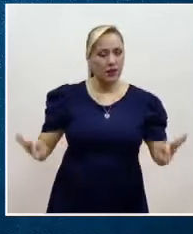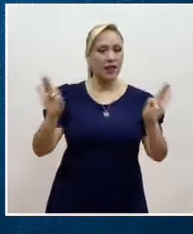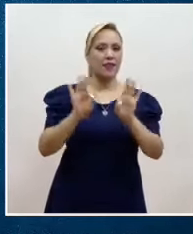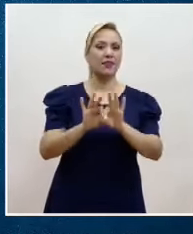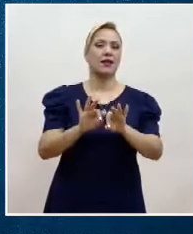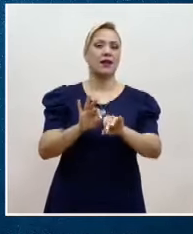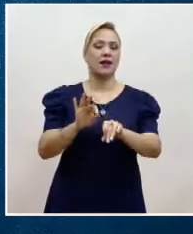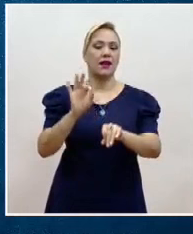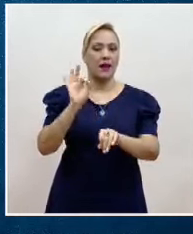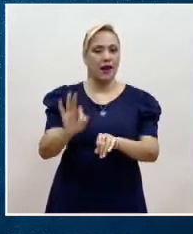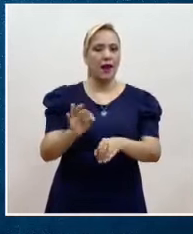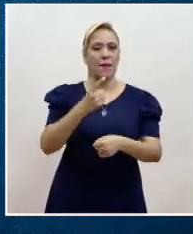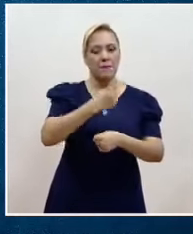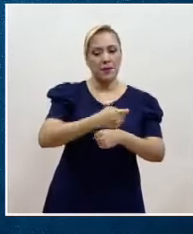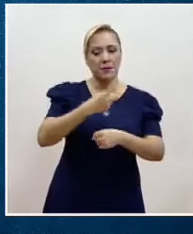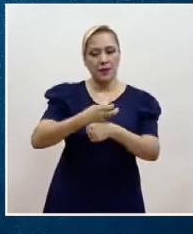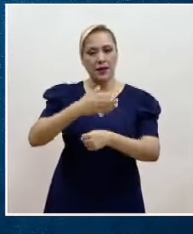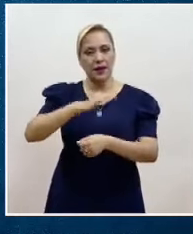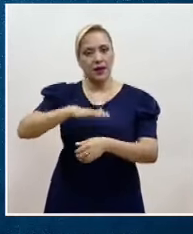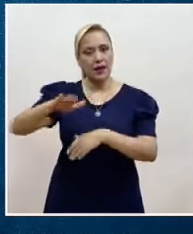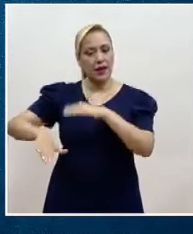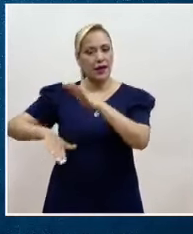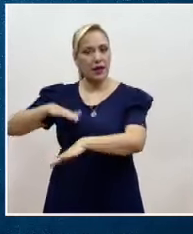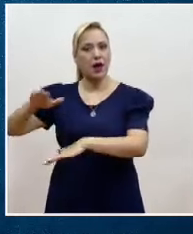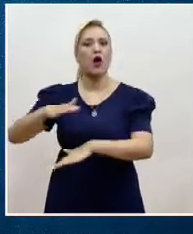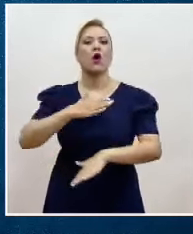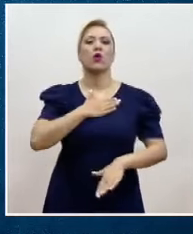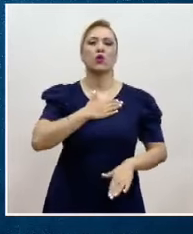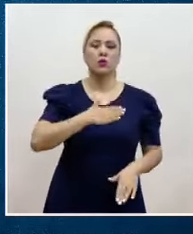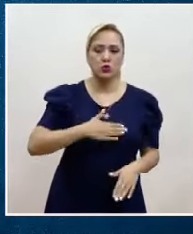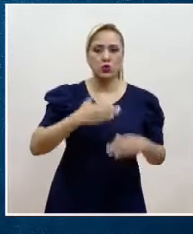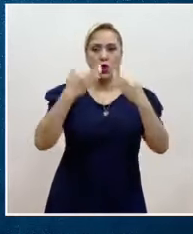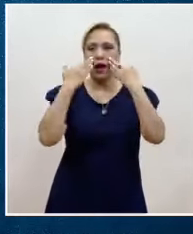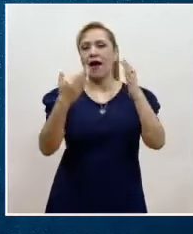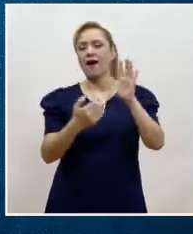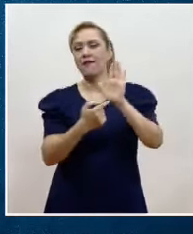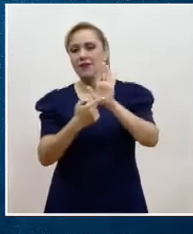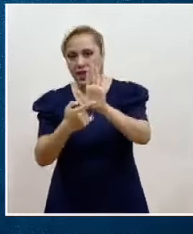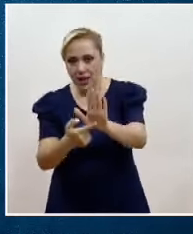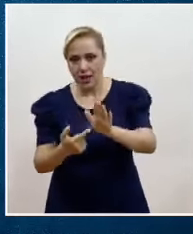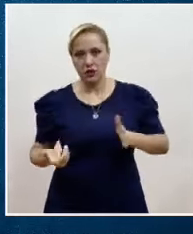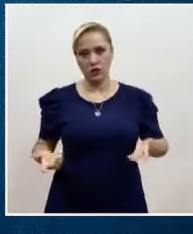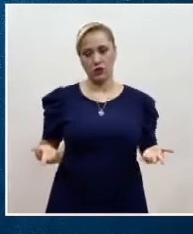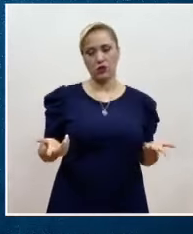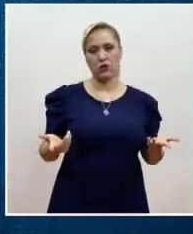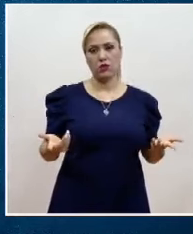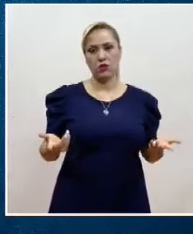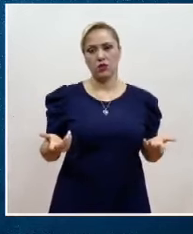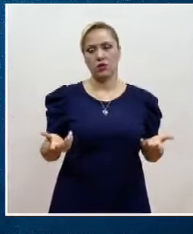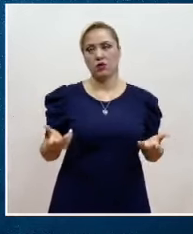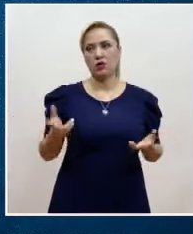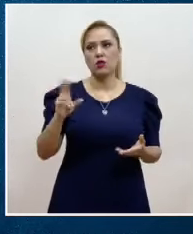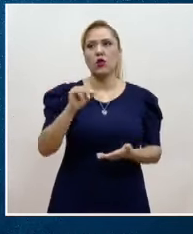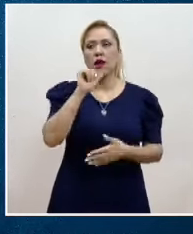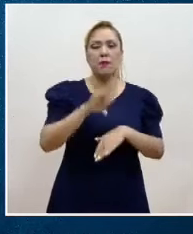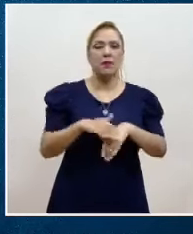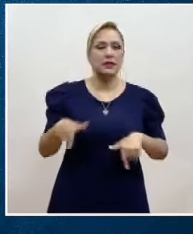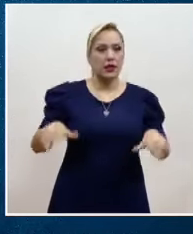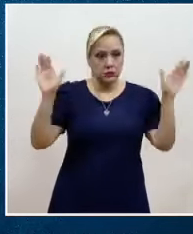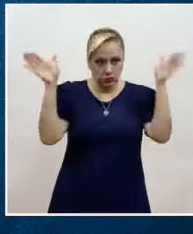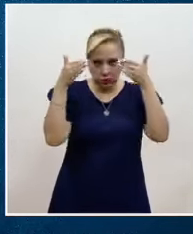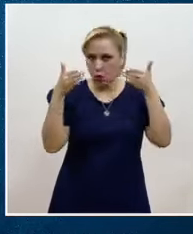es lo que ya mencionaba Arturo, el proceso justo, tiene que ser abierta, y que con apertura no me refiero solamente hacia afuera dentro del resultado, sino que